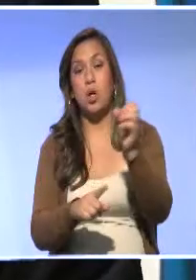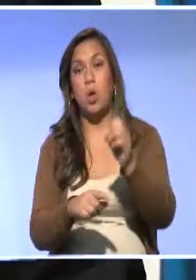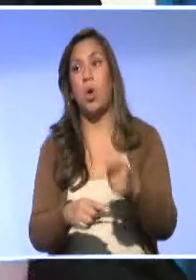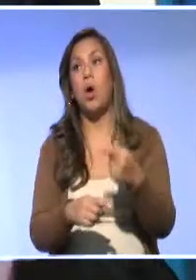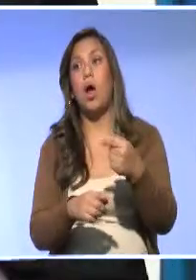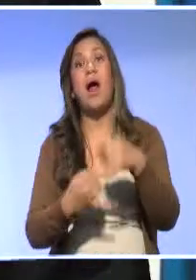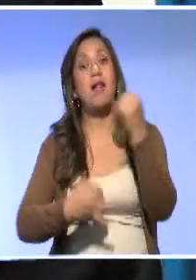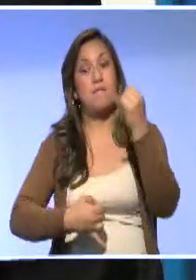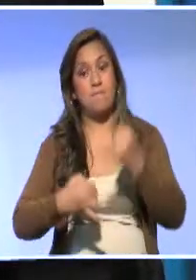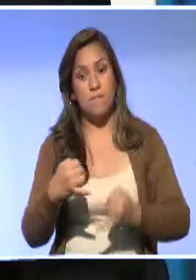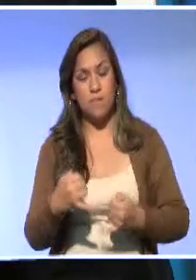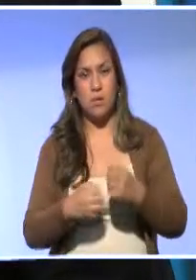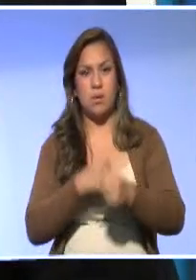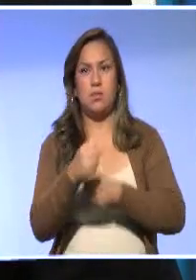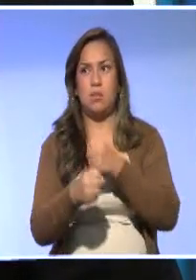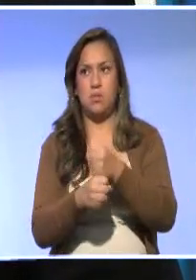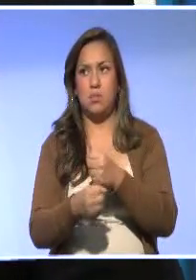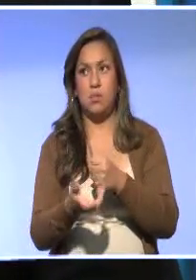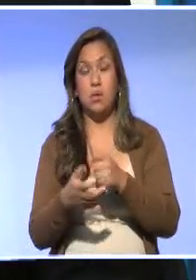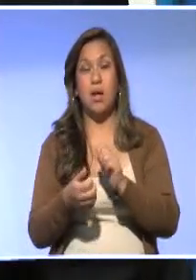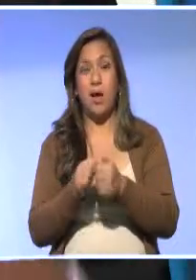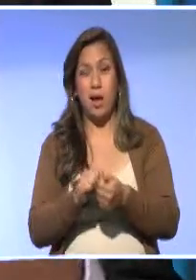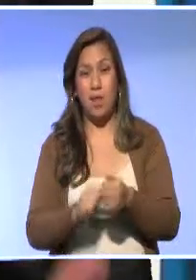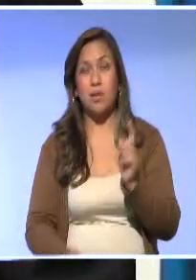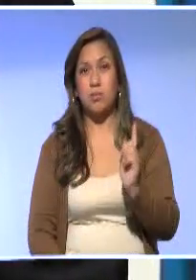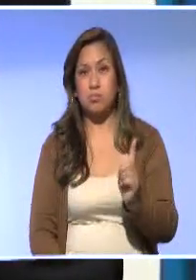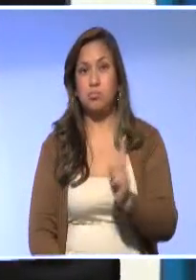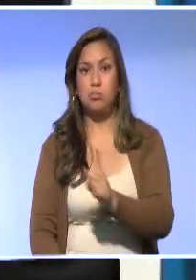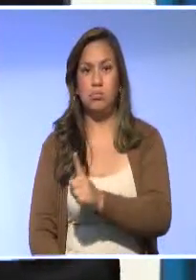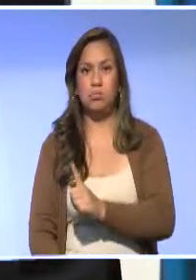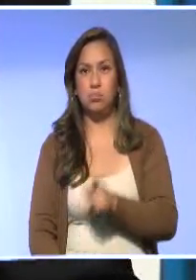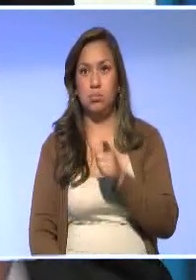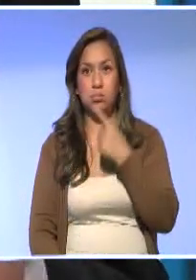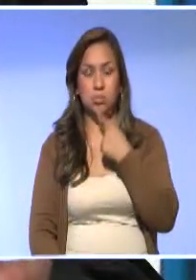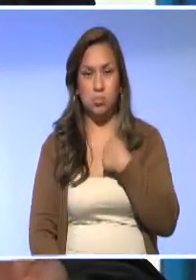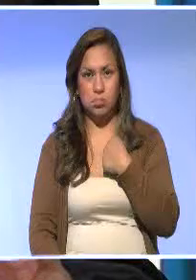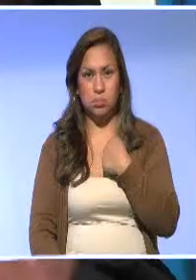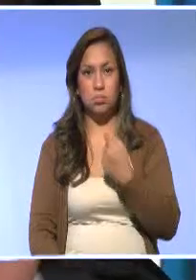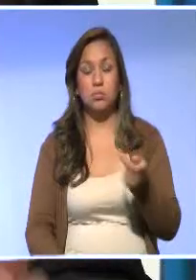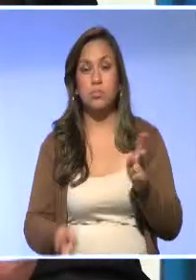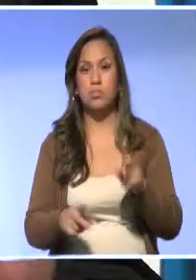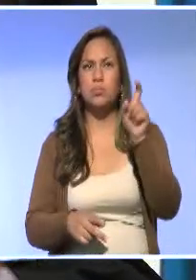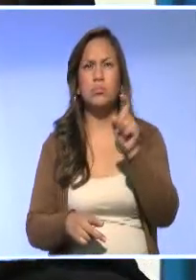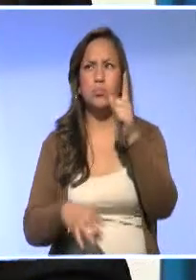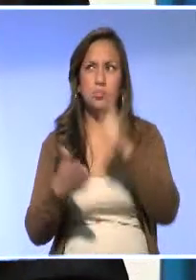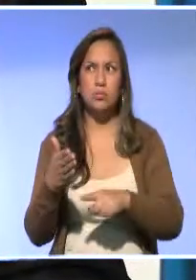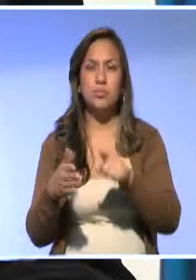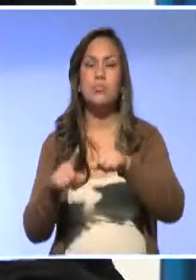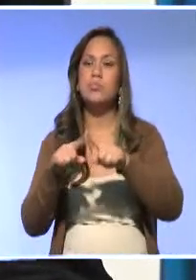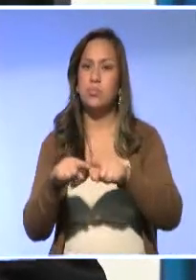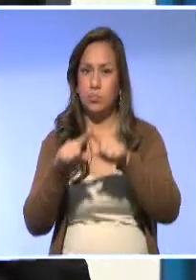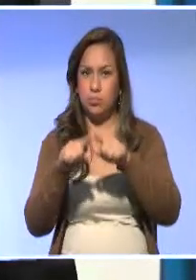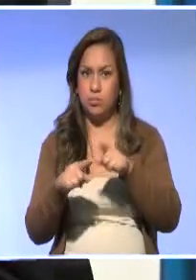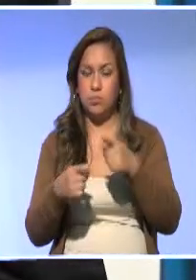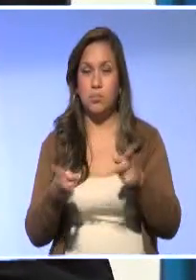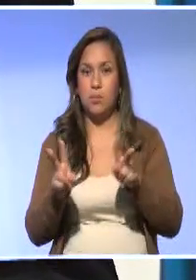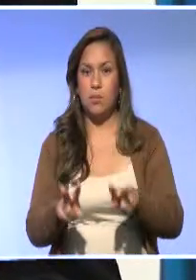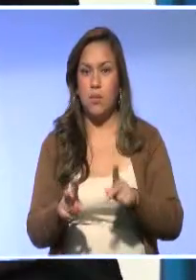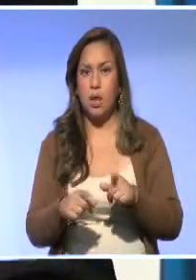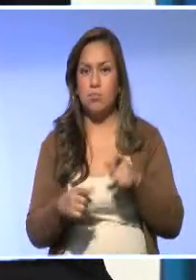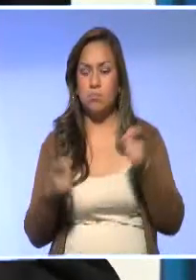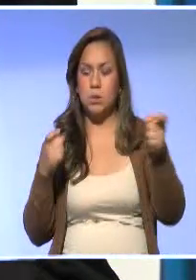los décimos depende de cada caso en particular de cuáles son las necesidades y además sobre todo de la disciplina que va a tener en materia